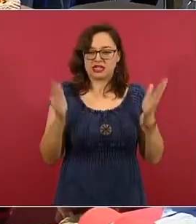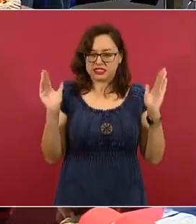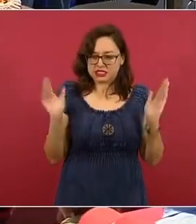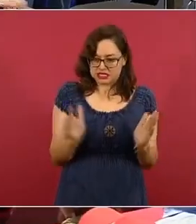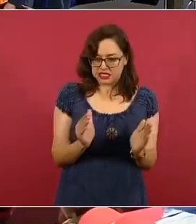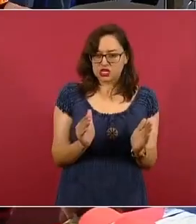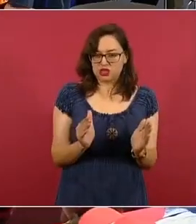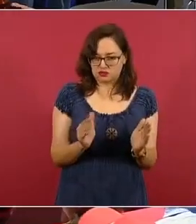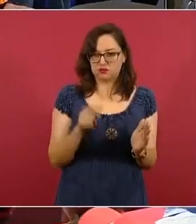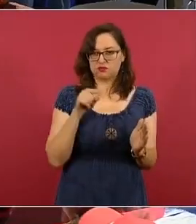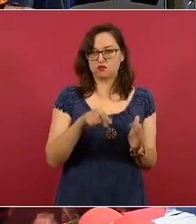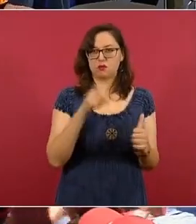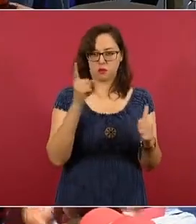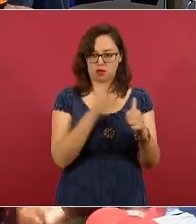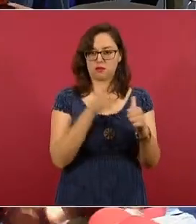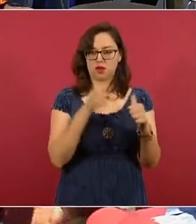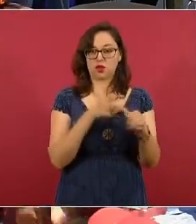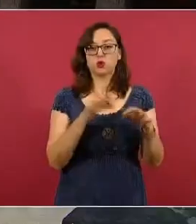bienestar.